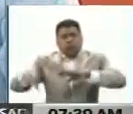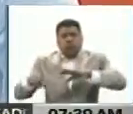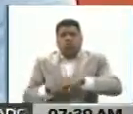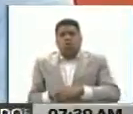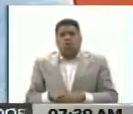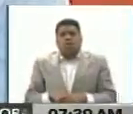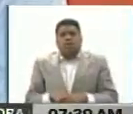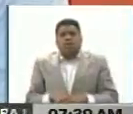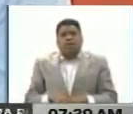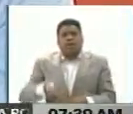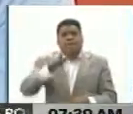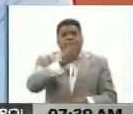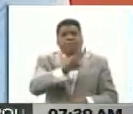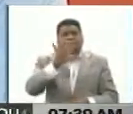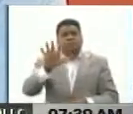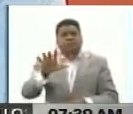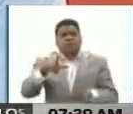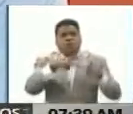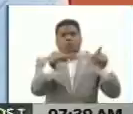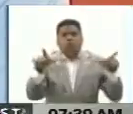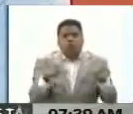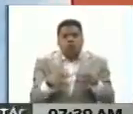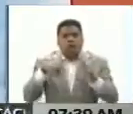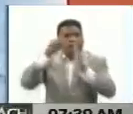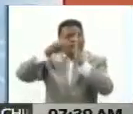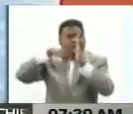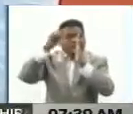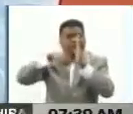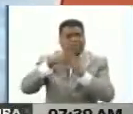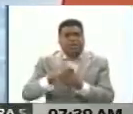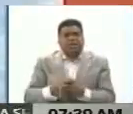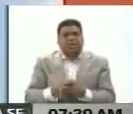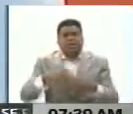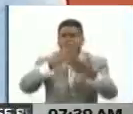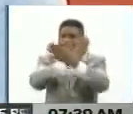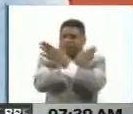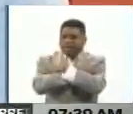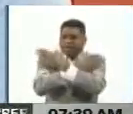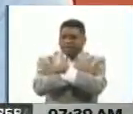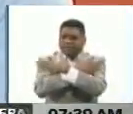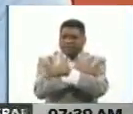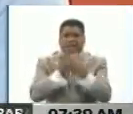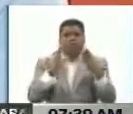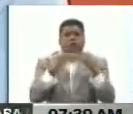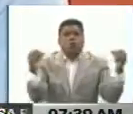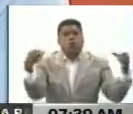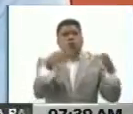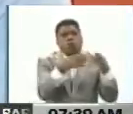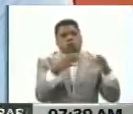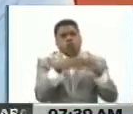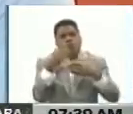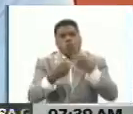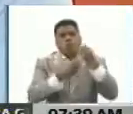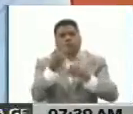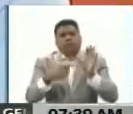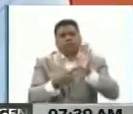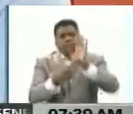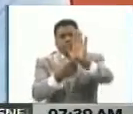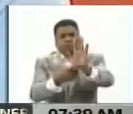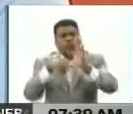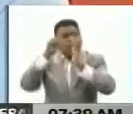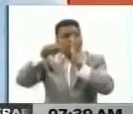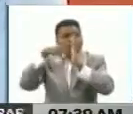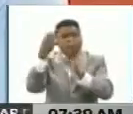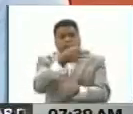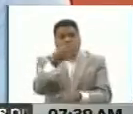del Cine. Quiero felicitar pues a su presidente Anthony Gómez y a todo el equipo que hizo posible que esta cinta llegue con esta calidad, con